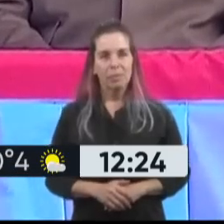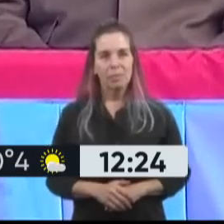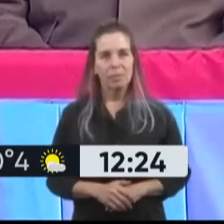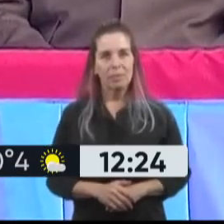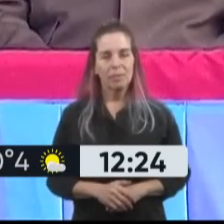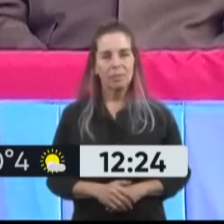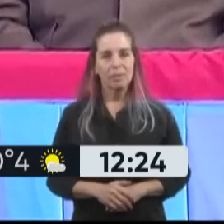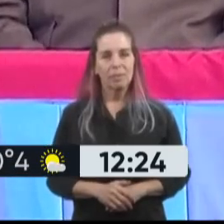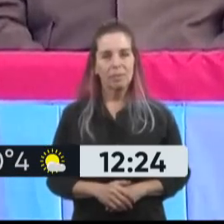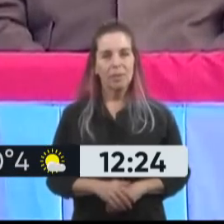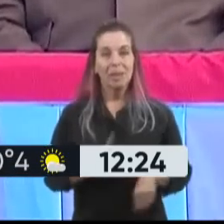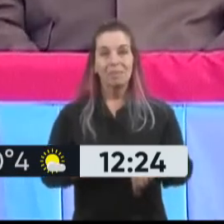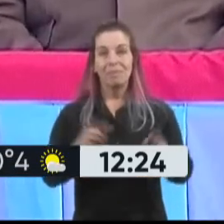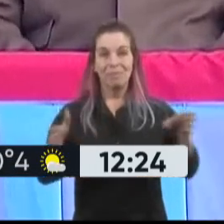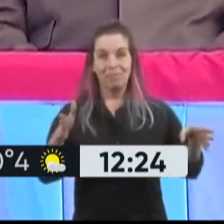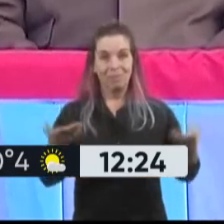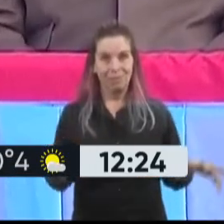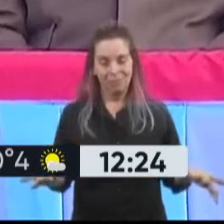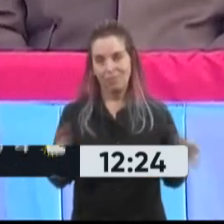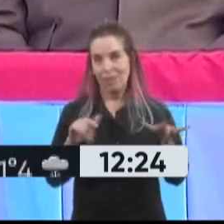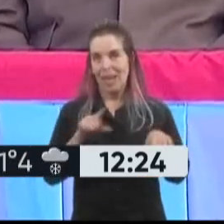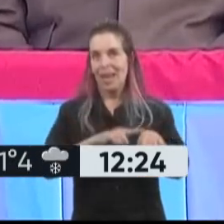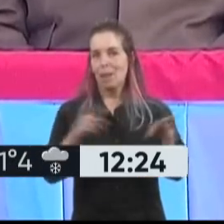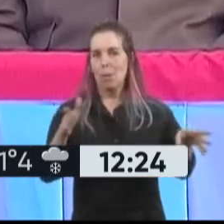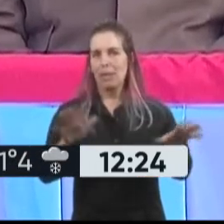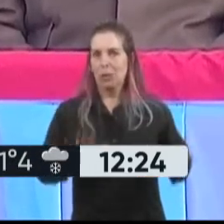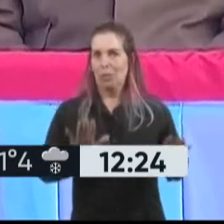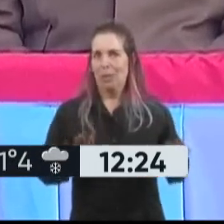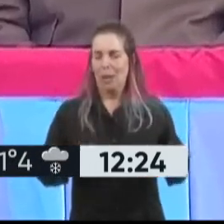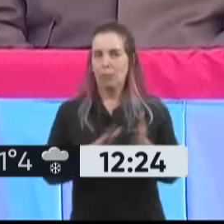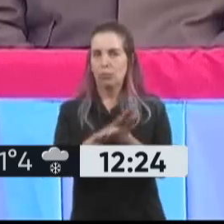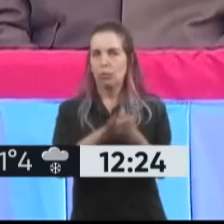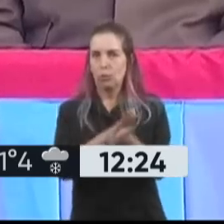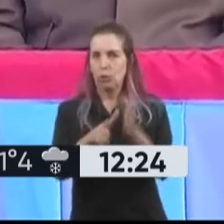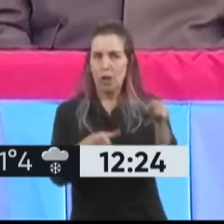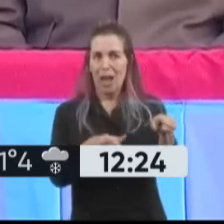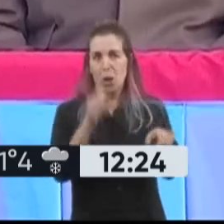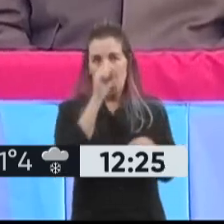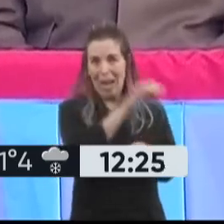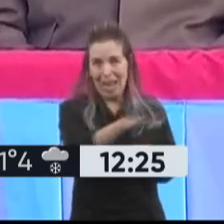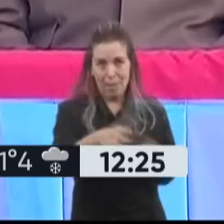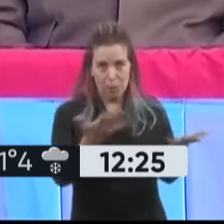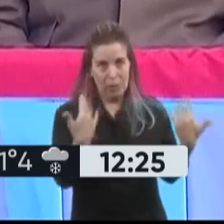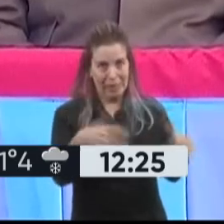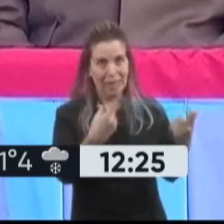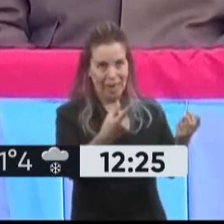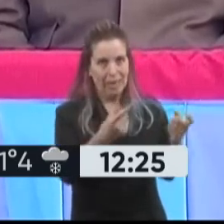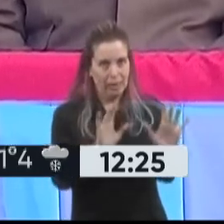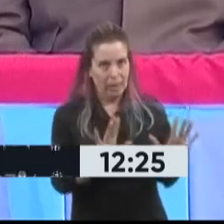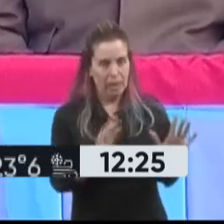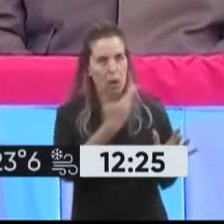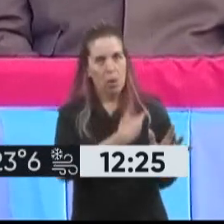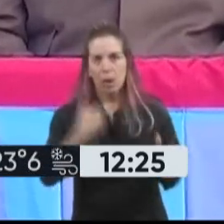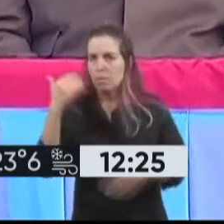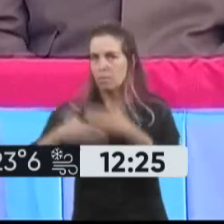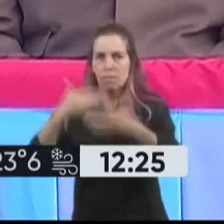En el interín, hasta que podamos resolver las grandes cargas que el campo soporta, seguiremos avanzando sin pausa en